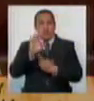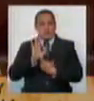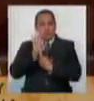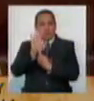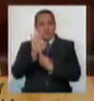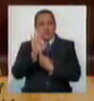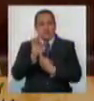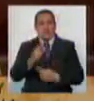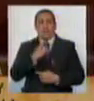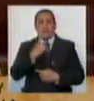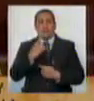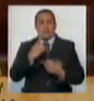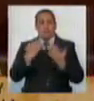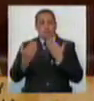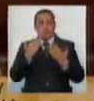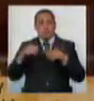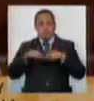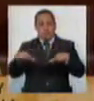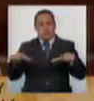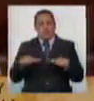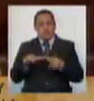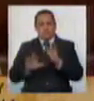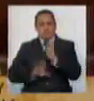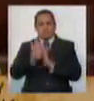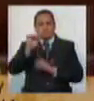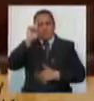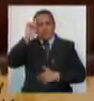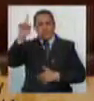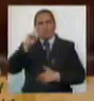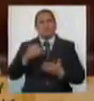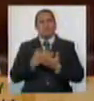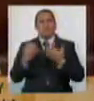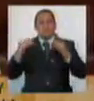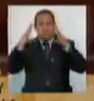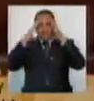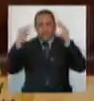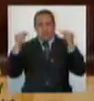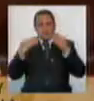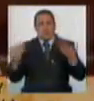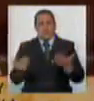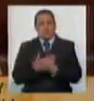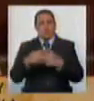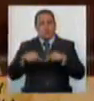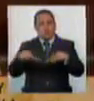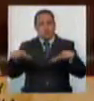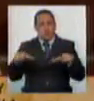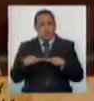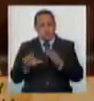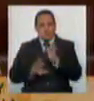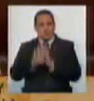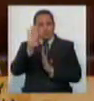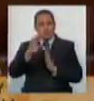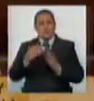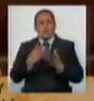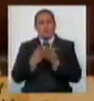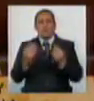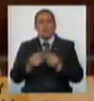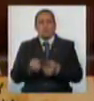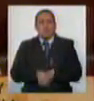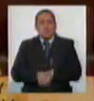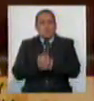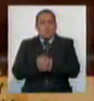ello es el moderno centro de alto rendimiento inaugurado en La Videna, el nuevo centro de alto rendimiento para nuestras